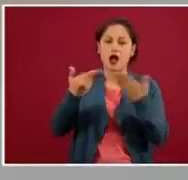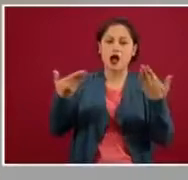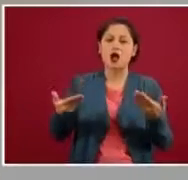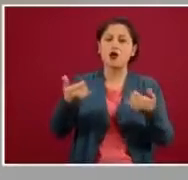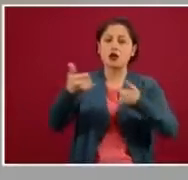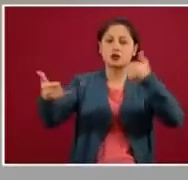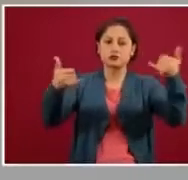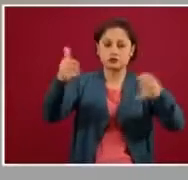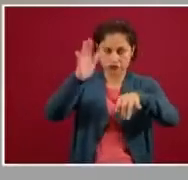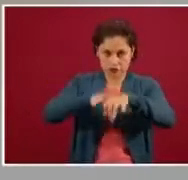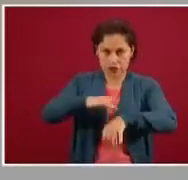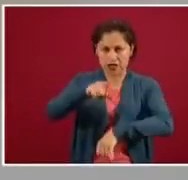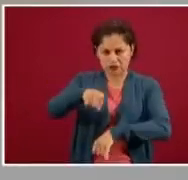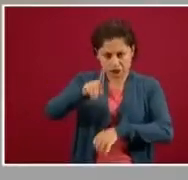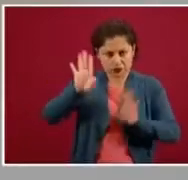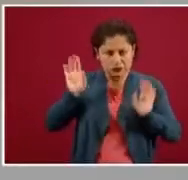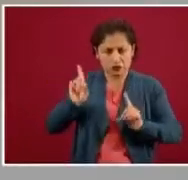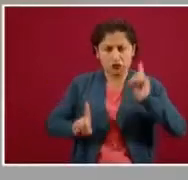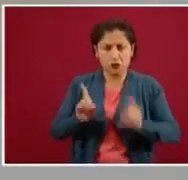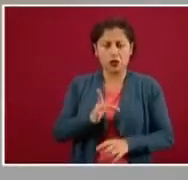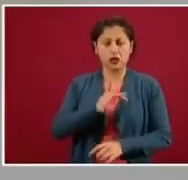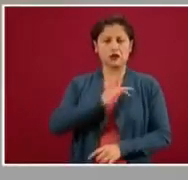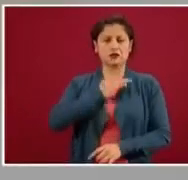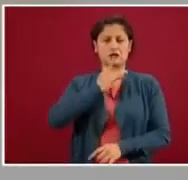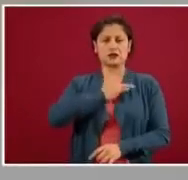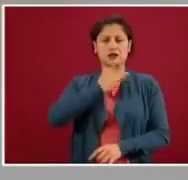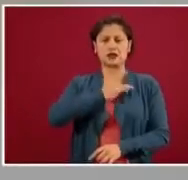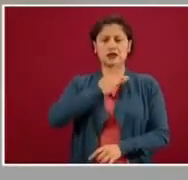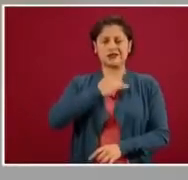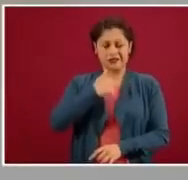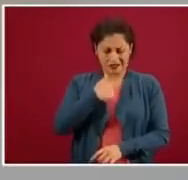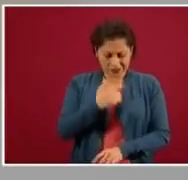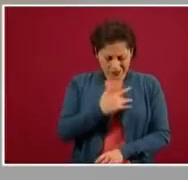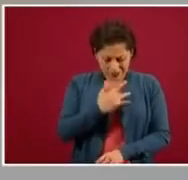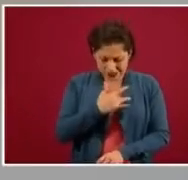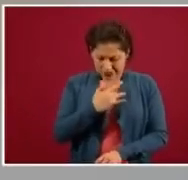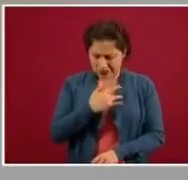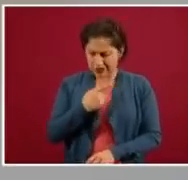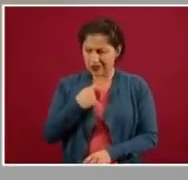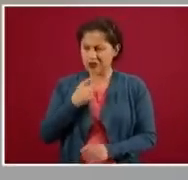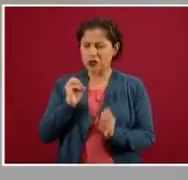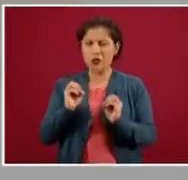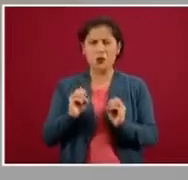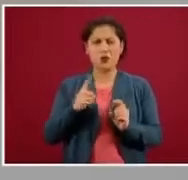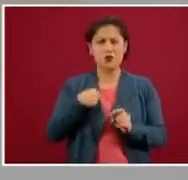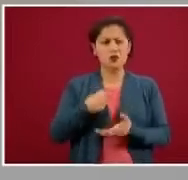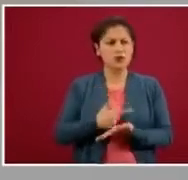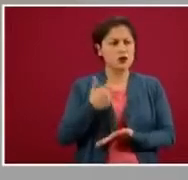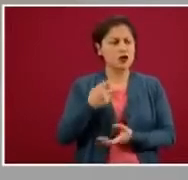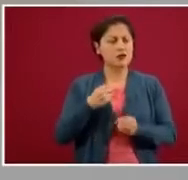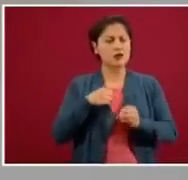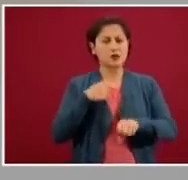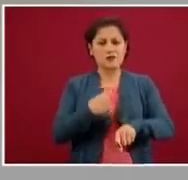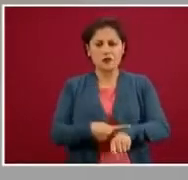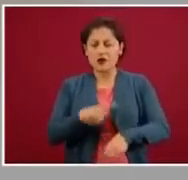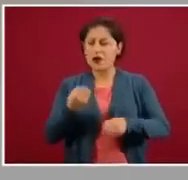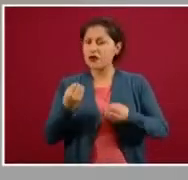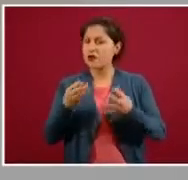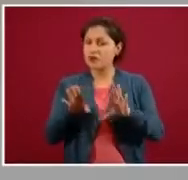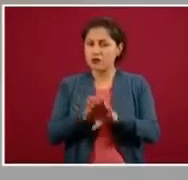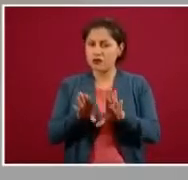llame. Por ejemplo, si usted tiene la inquietud de si tiene o no riesgo de complicarse, lo que preguntaba usted hace